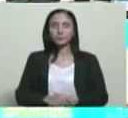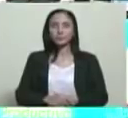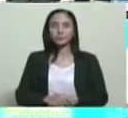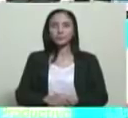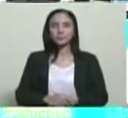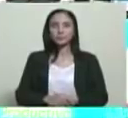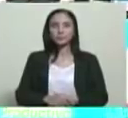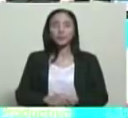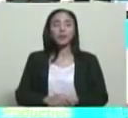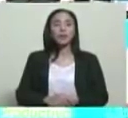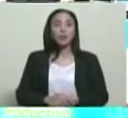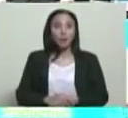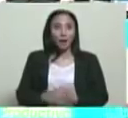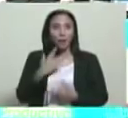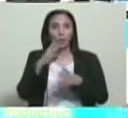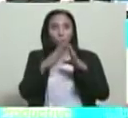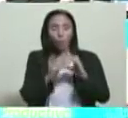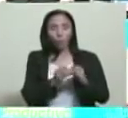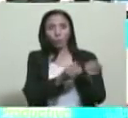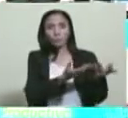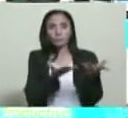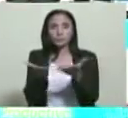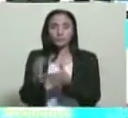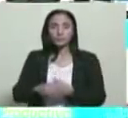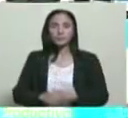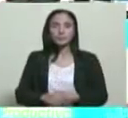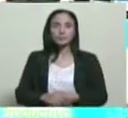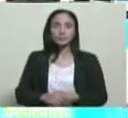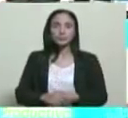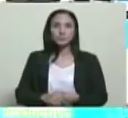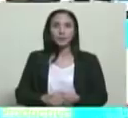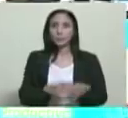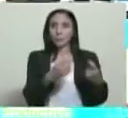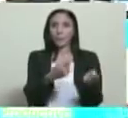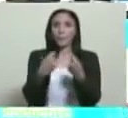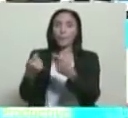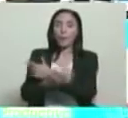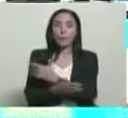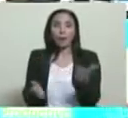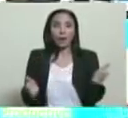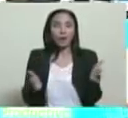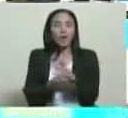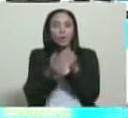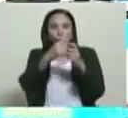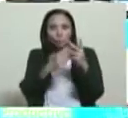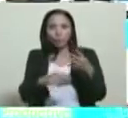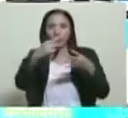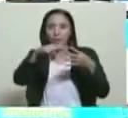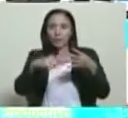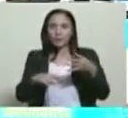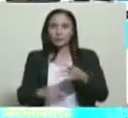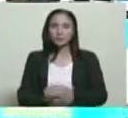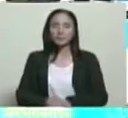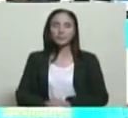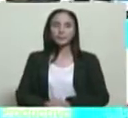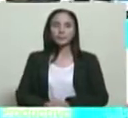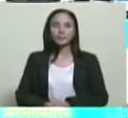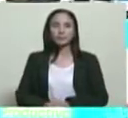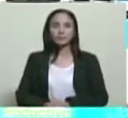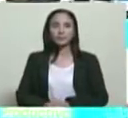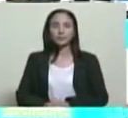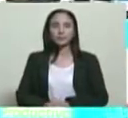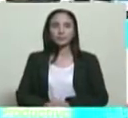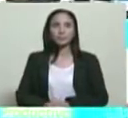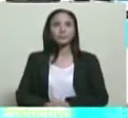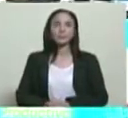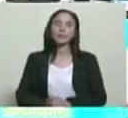Aprobación de la asignación de códigos para la obtención de insumos y materias primas para la juventud productiva. El código.